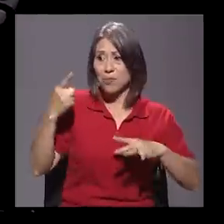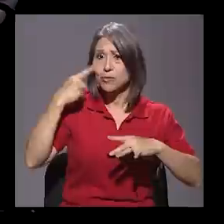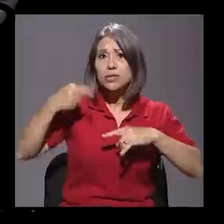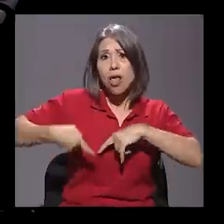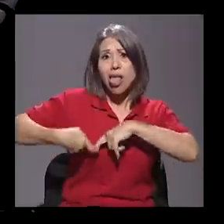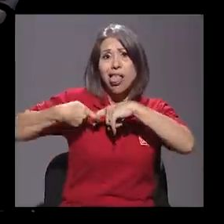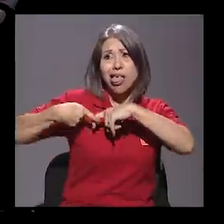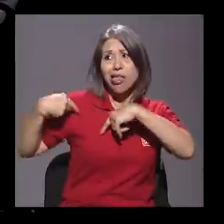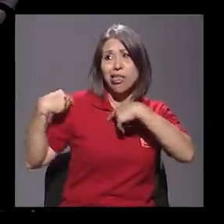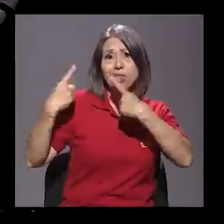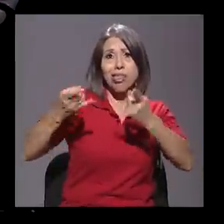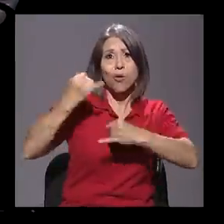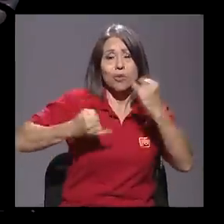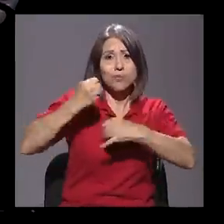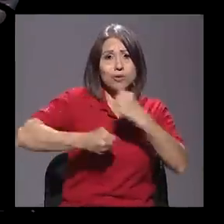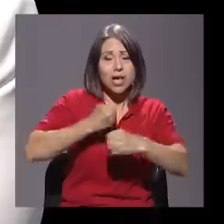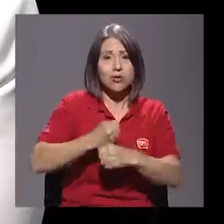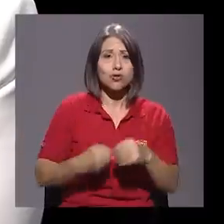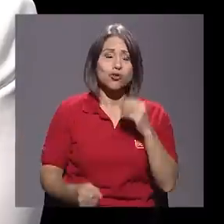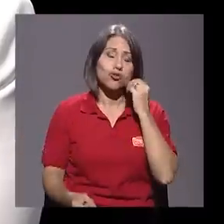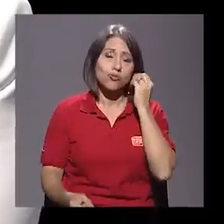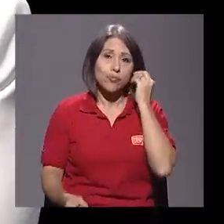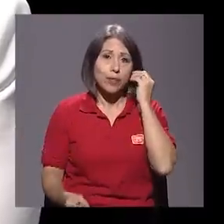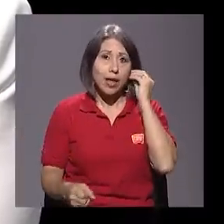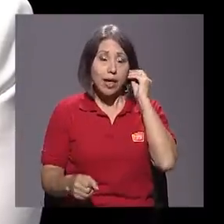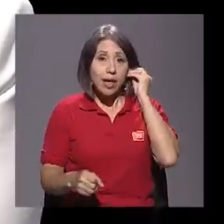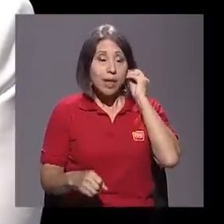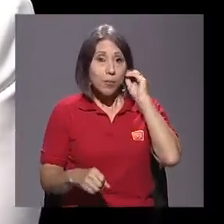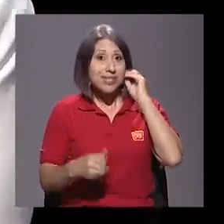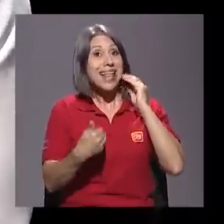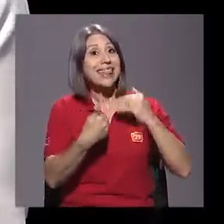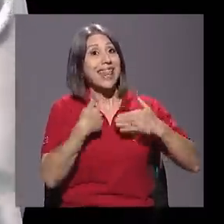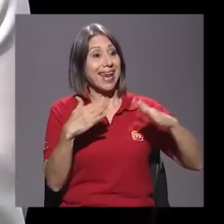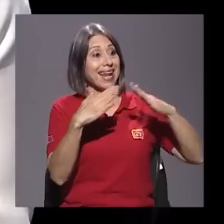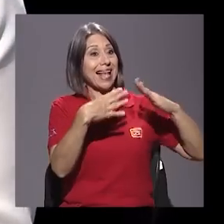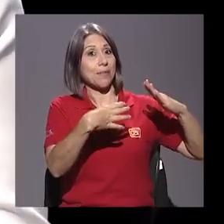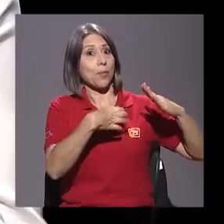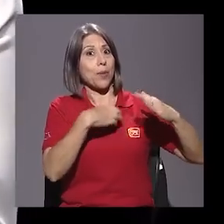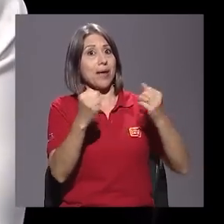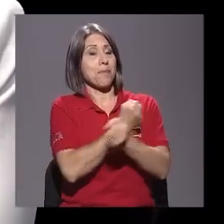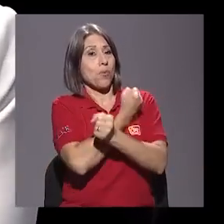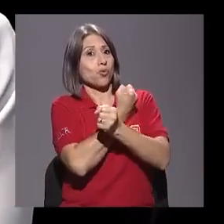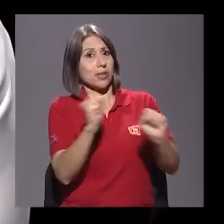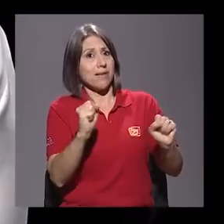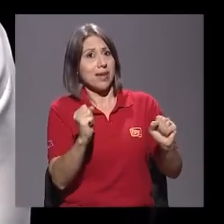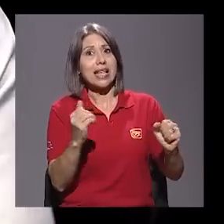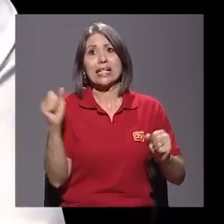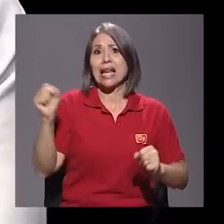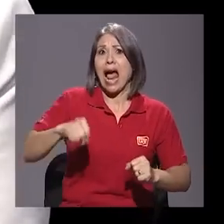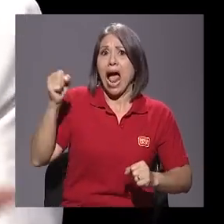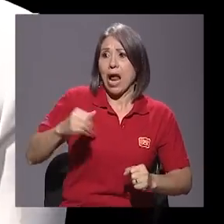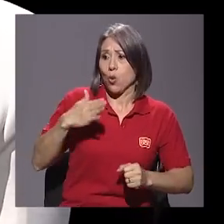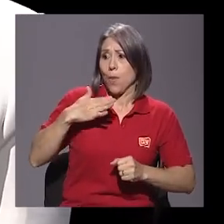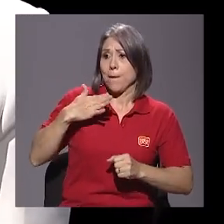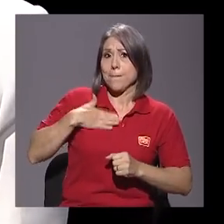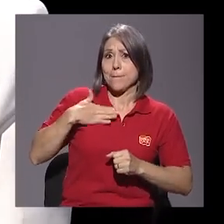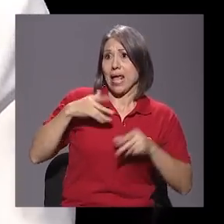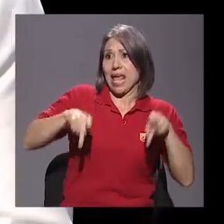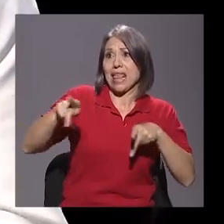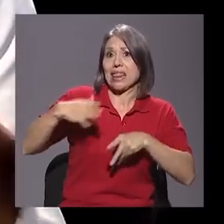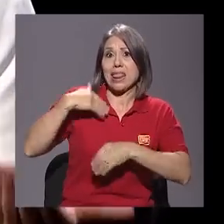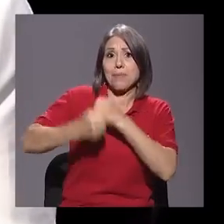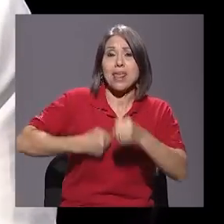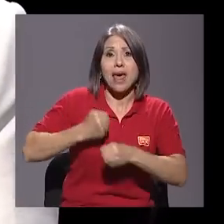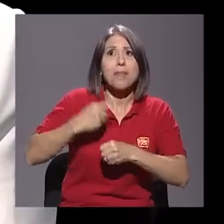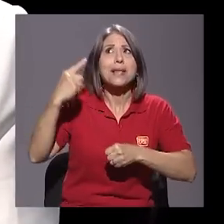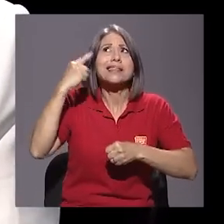estancado efectivamente durante los últimos años. Tener vivienda, por ejemplo, es imposible casi. Claro, para mi generación, por ejemplo, pensar en comprar casa